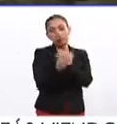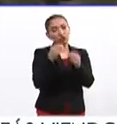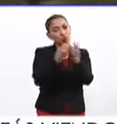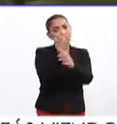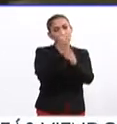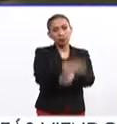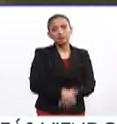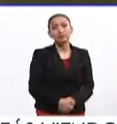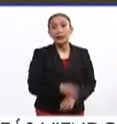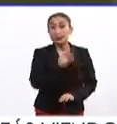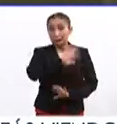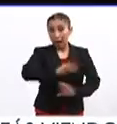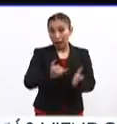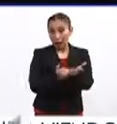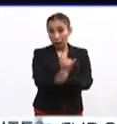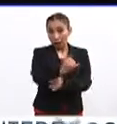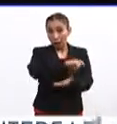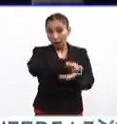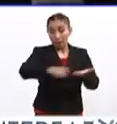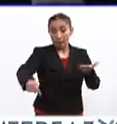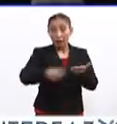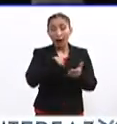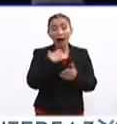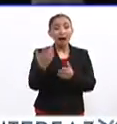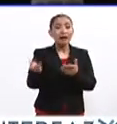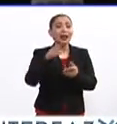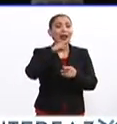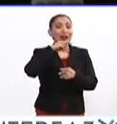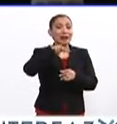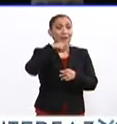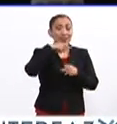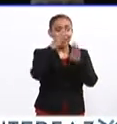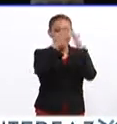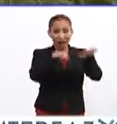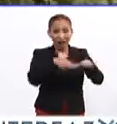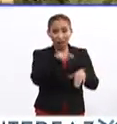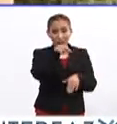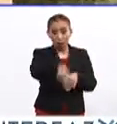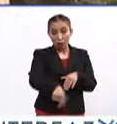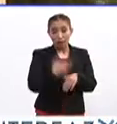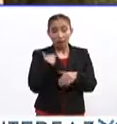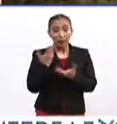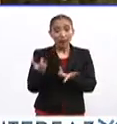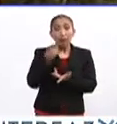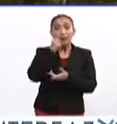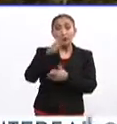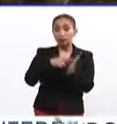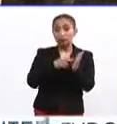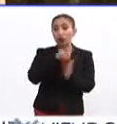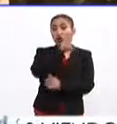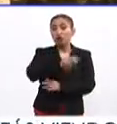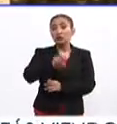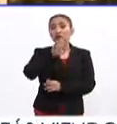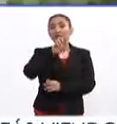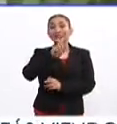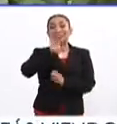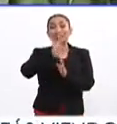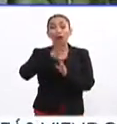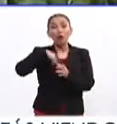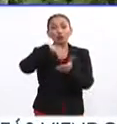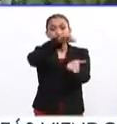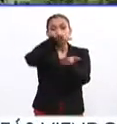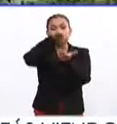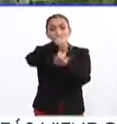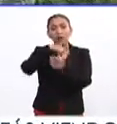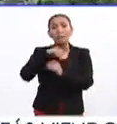4. Si ya decidiste comprar un árbol de Navidad natural, debes saber que la CONAFOR dispuso 235 centros de